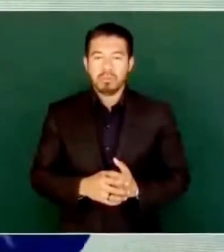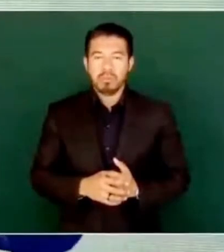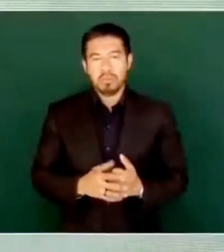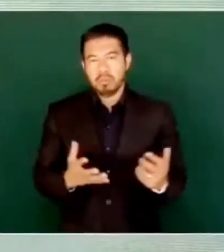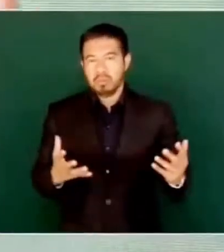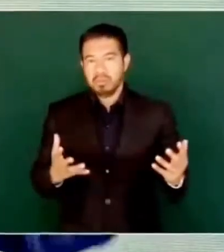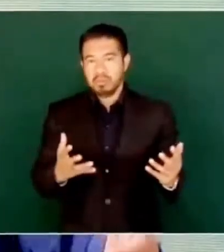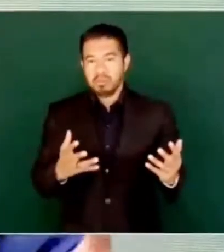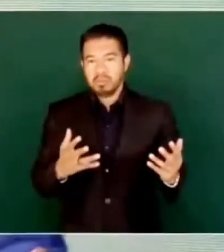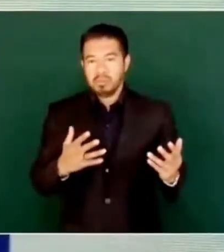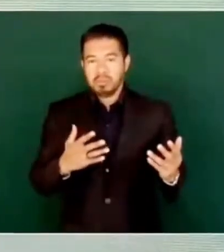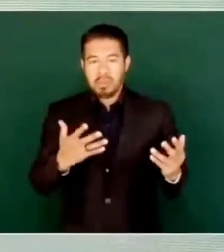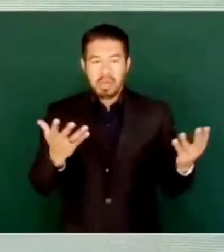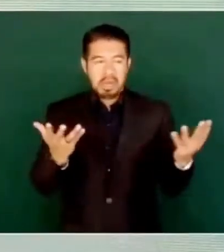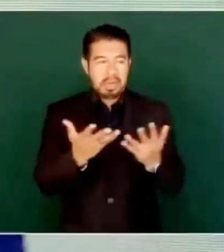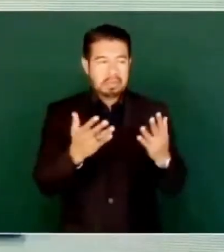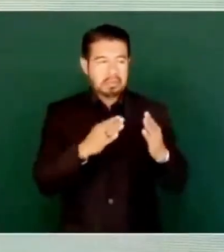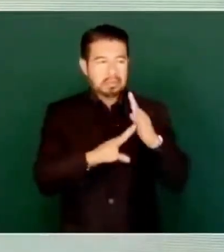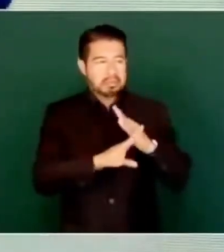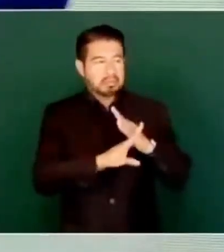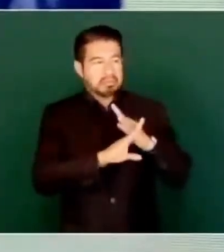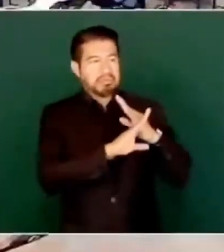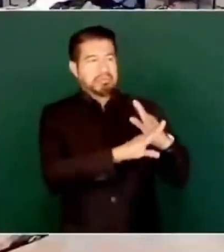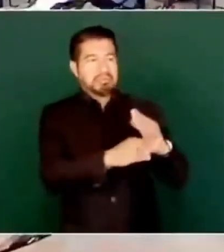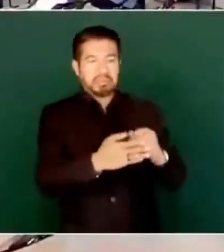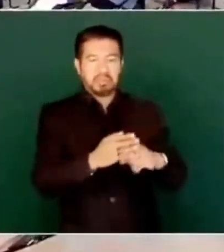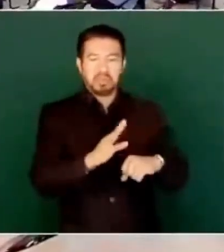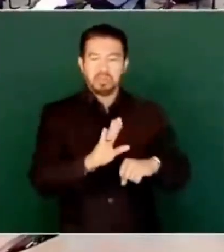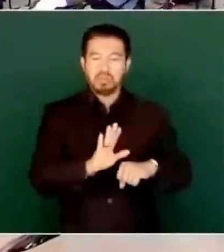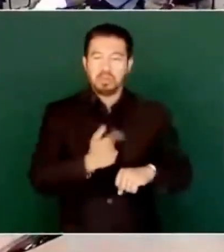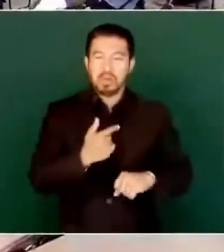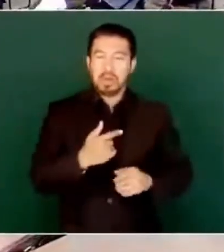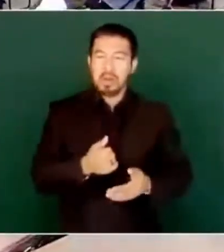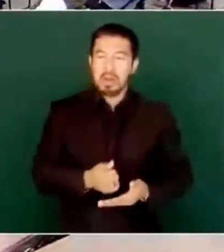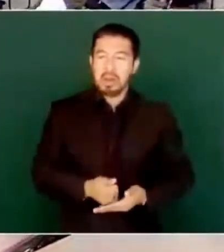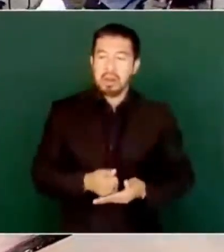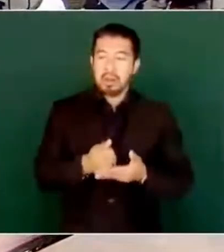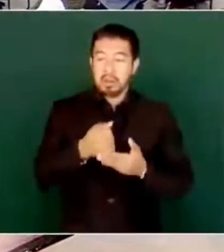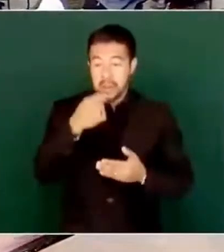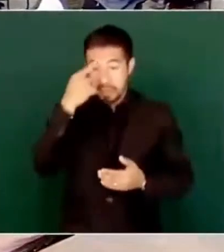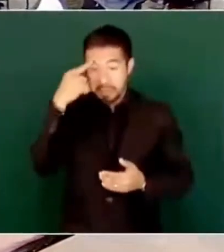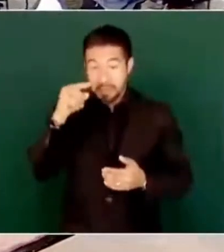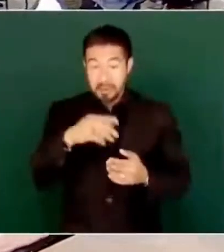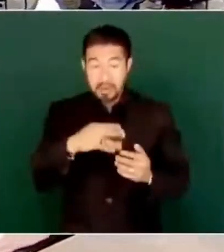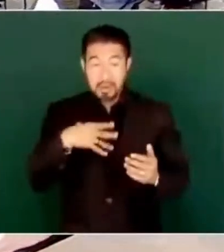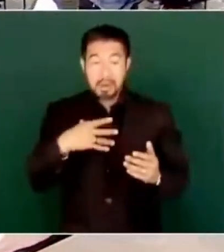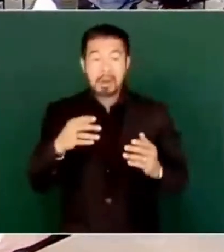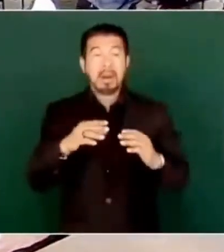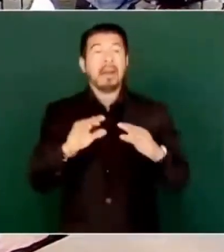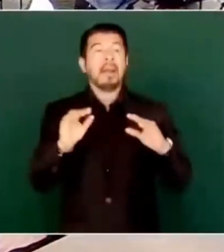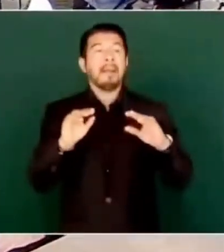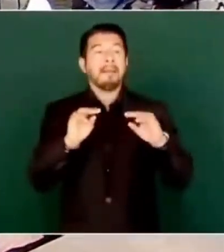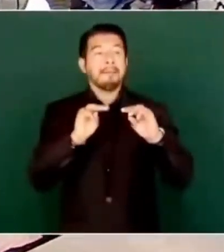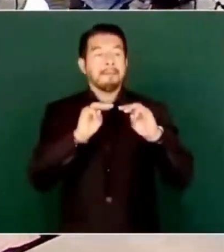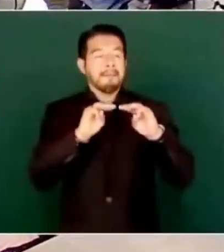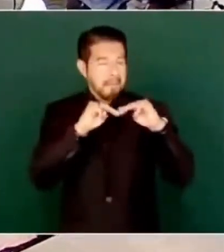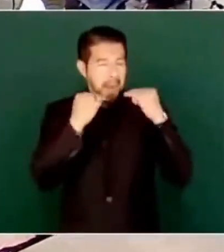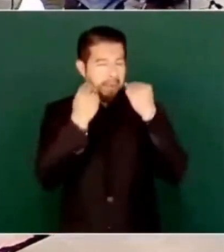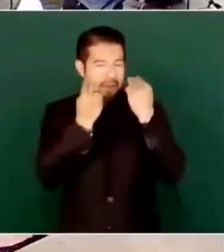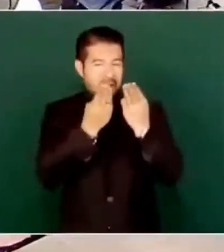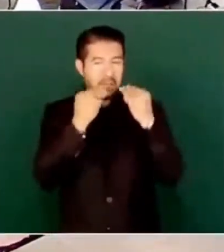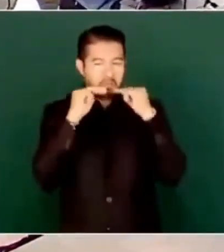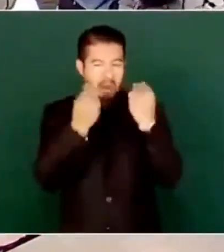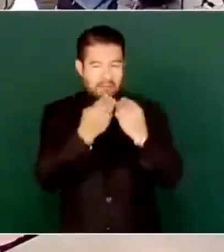de participar ayudando a la mafia del poder económico y del poder político en nuestro